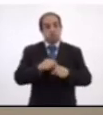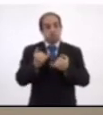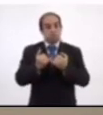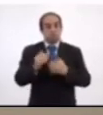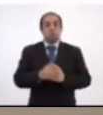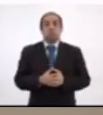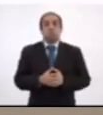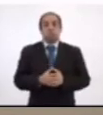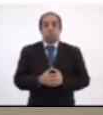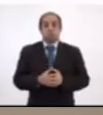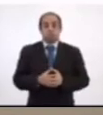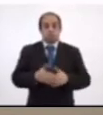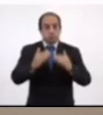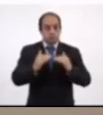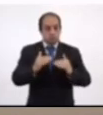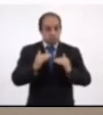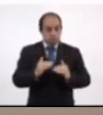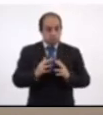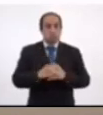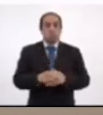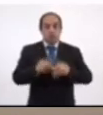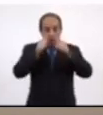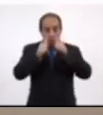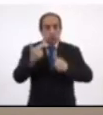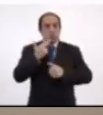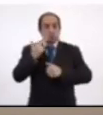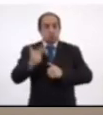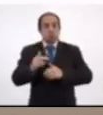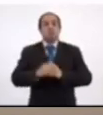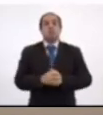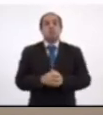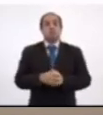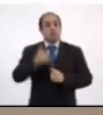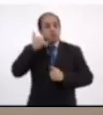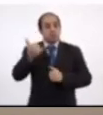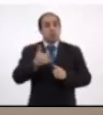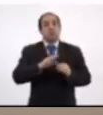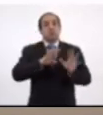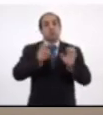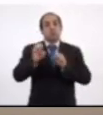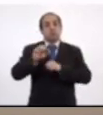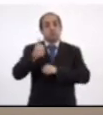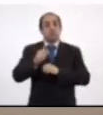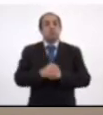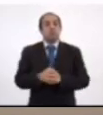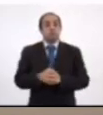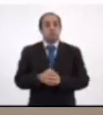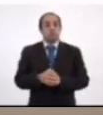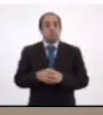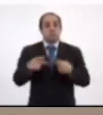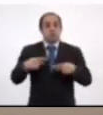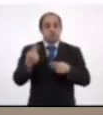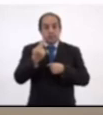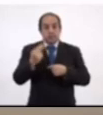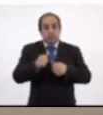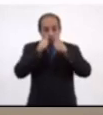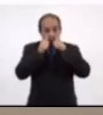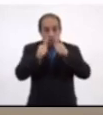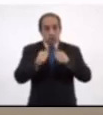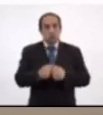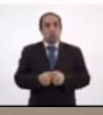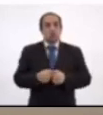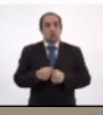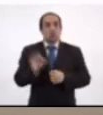Siguiente. Siguiente. Atención a urgencias, que son las llamadas al 911 de personas que buscan atención referente a